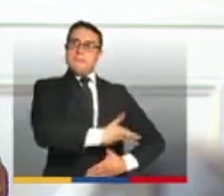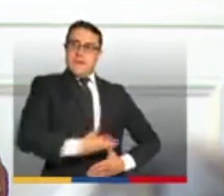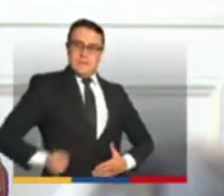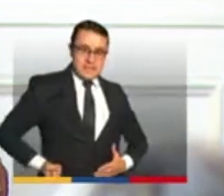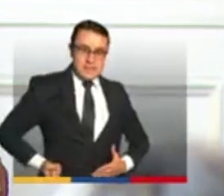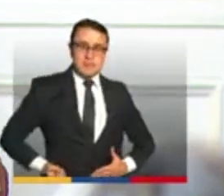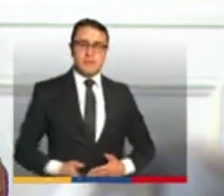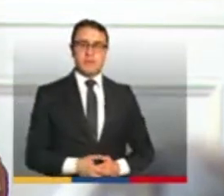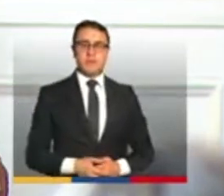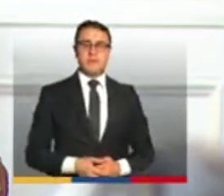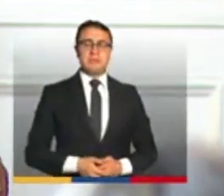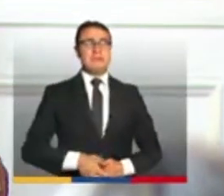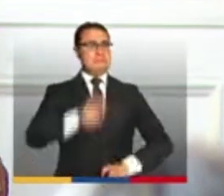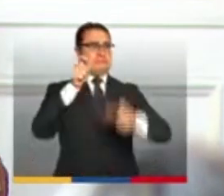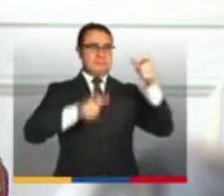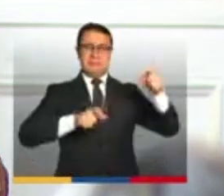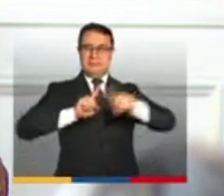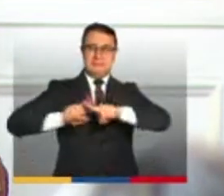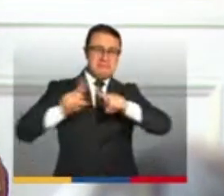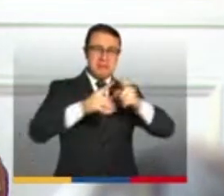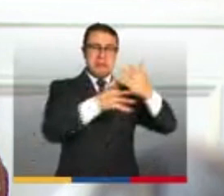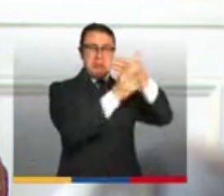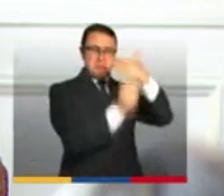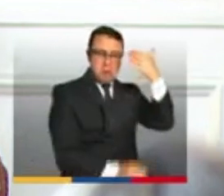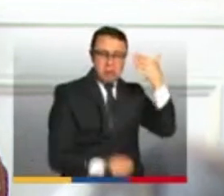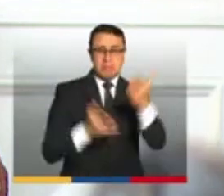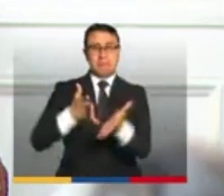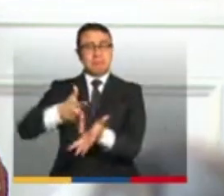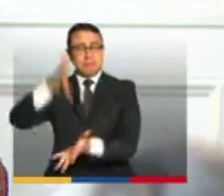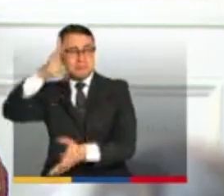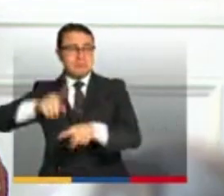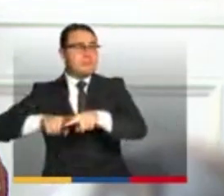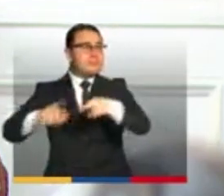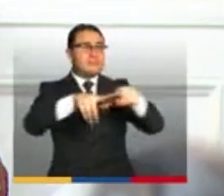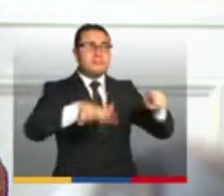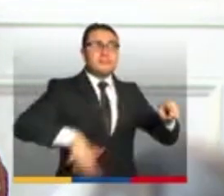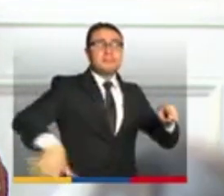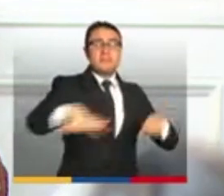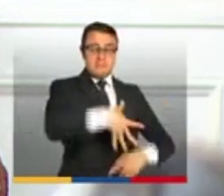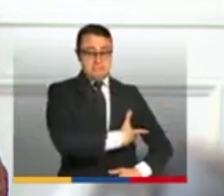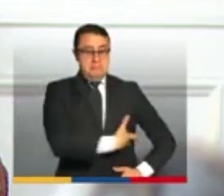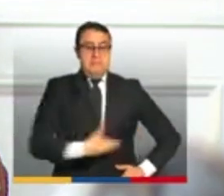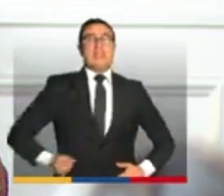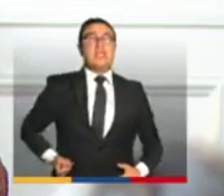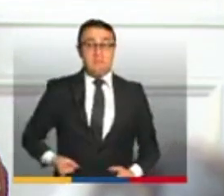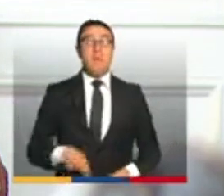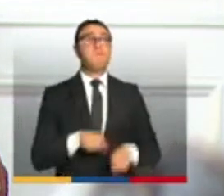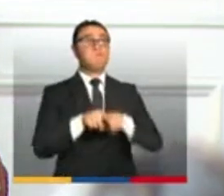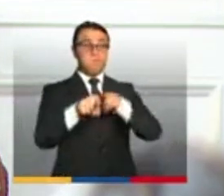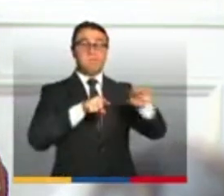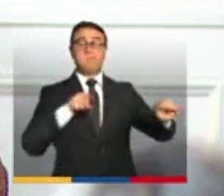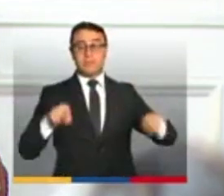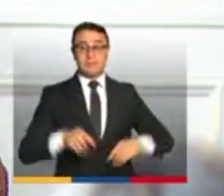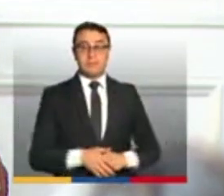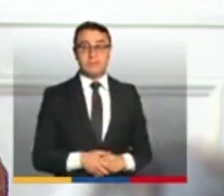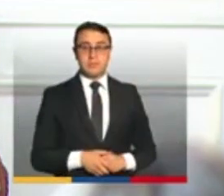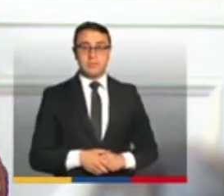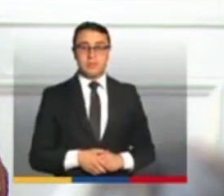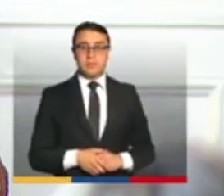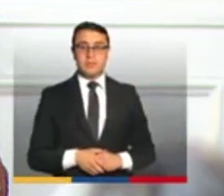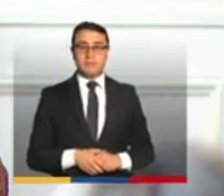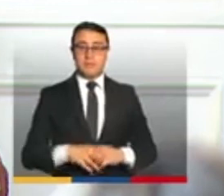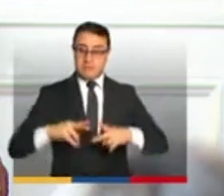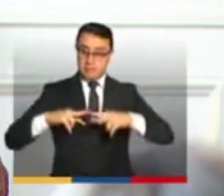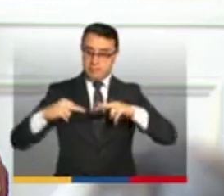sea pobre, sea rica, hay machismo, es decir, lo contrario, el otro lado de esa palabra, hay